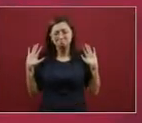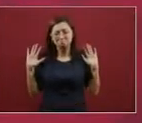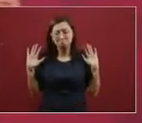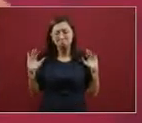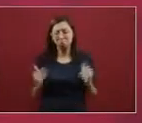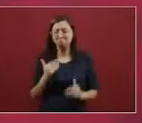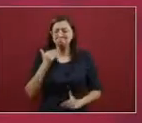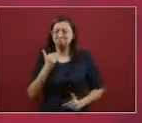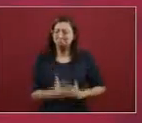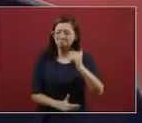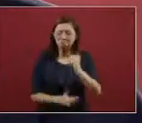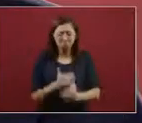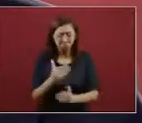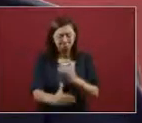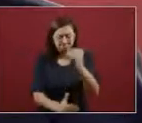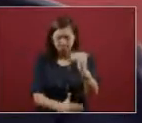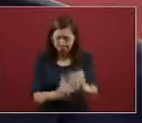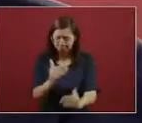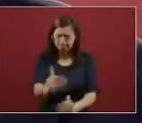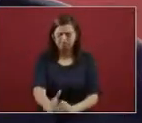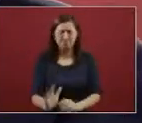garantizar las libertades